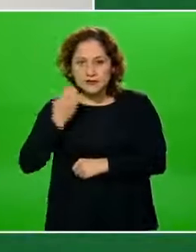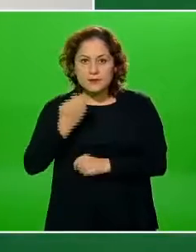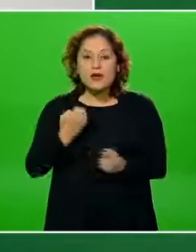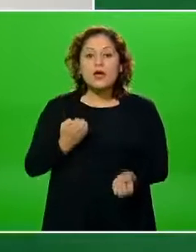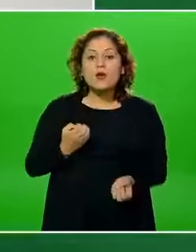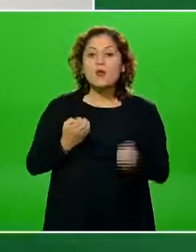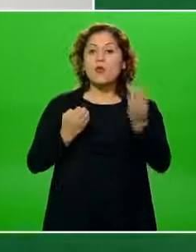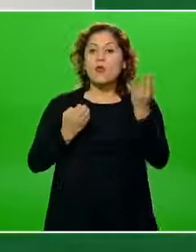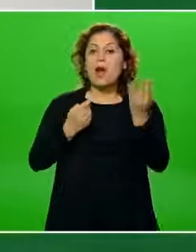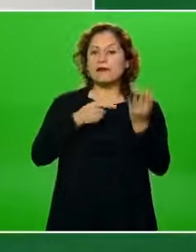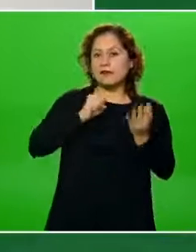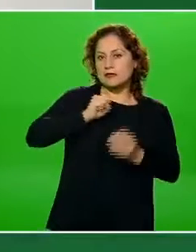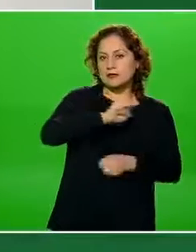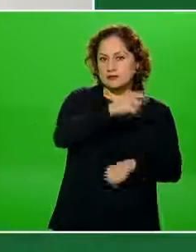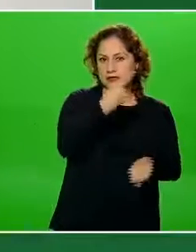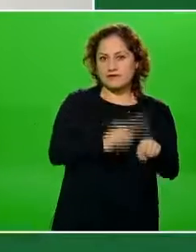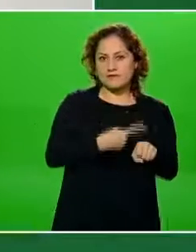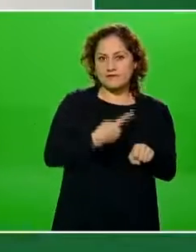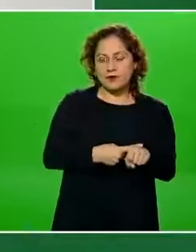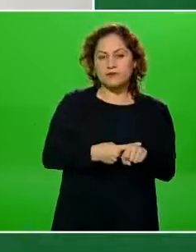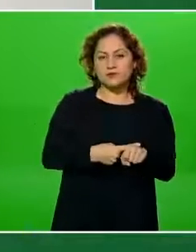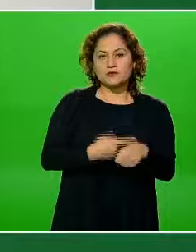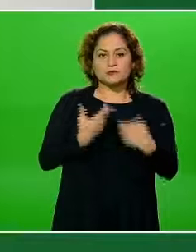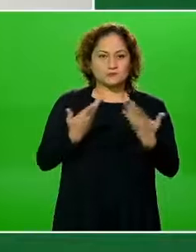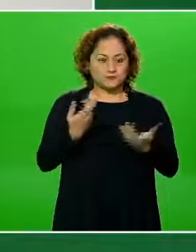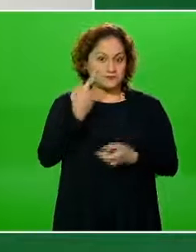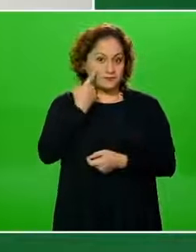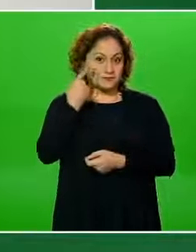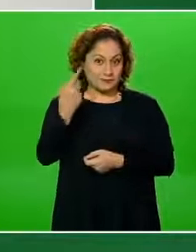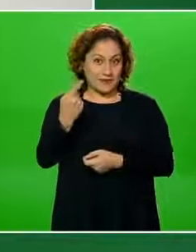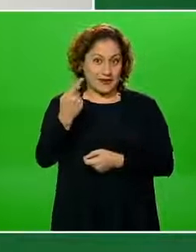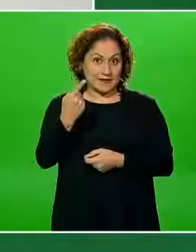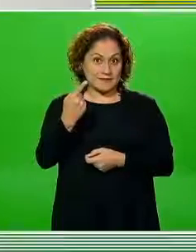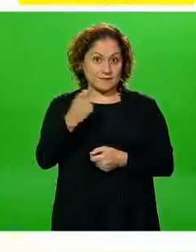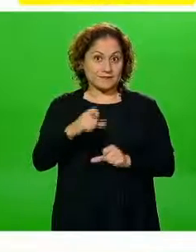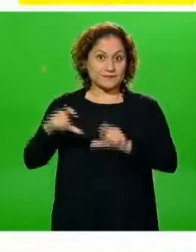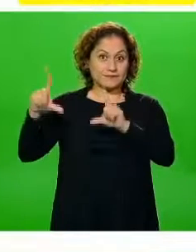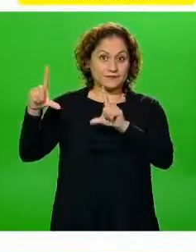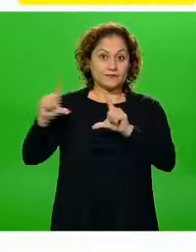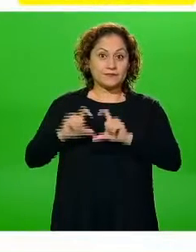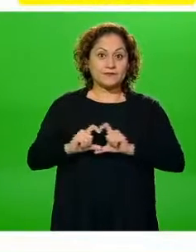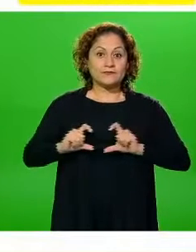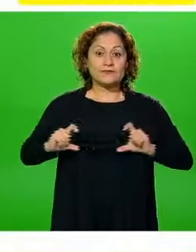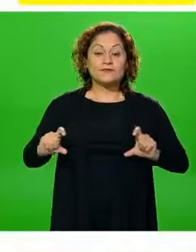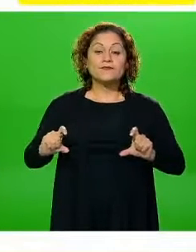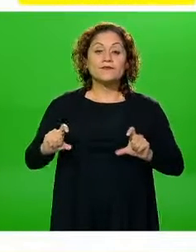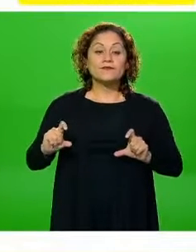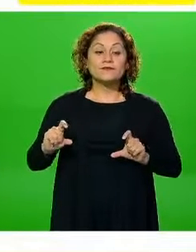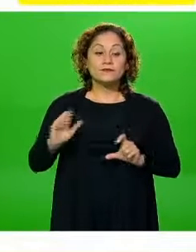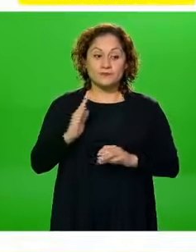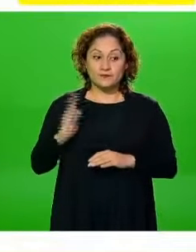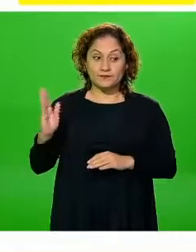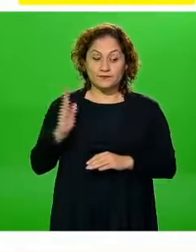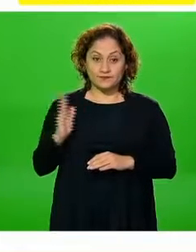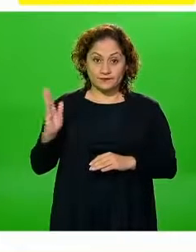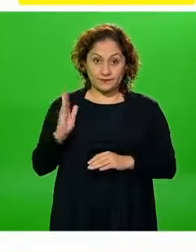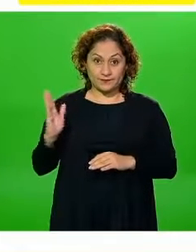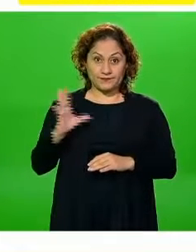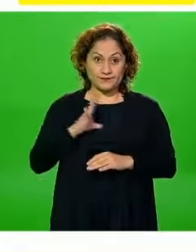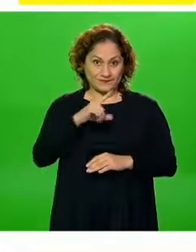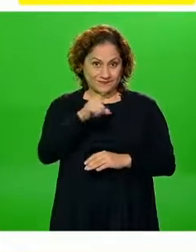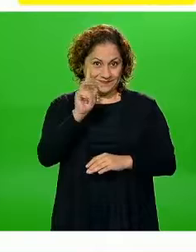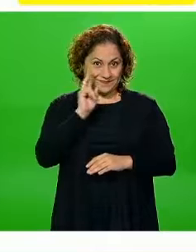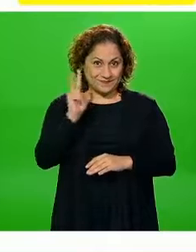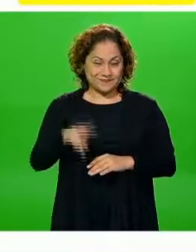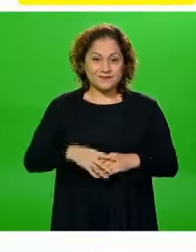salieron positivas? Actualmente, como ustedes pueden ver en el recuadro superior derecho de su lámina, si es que están viendo